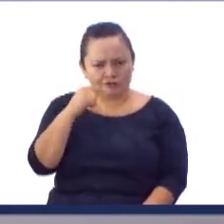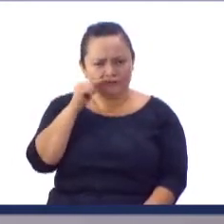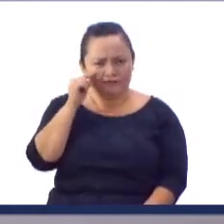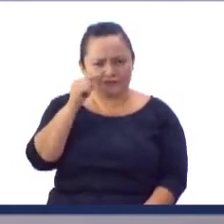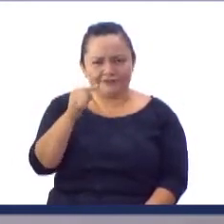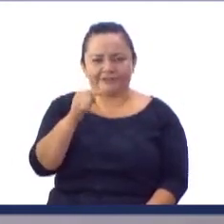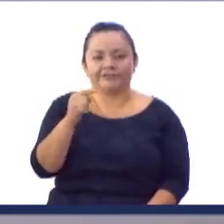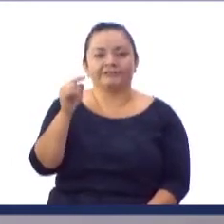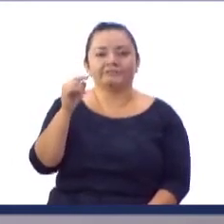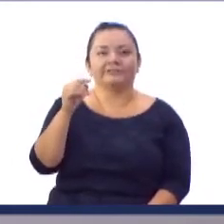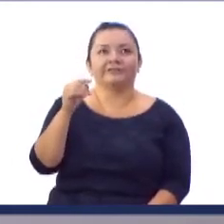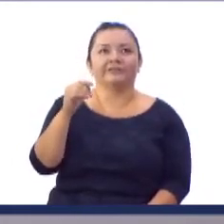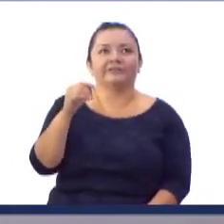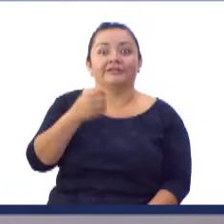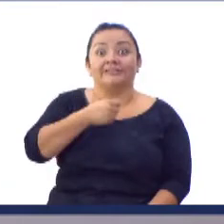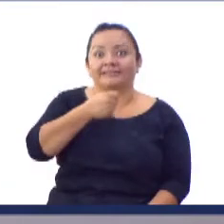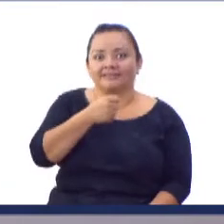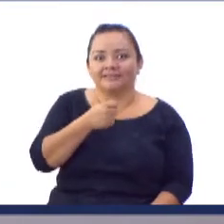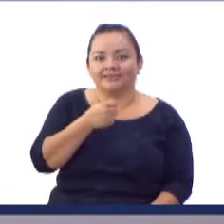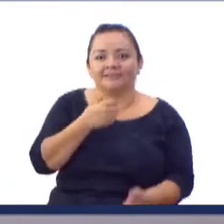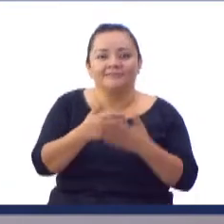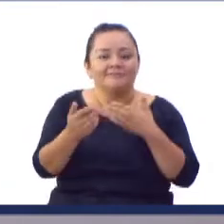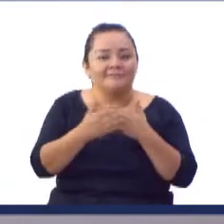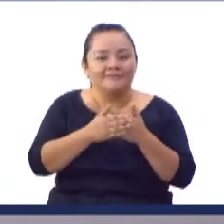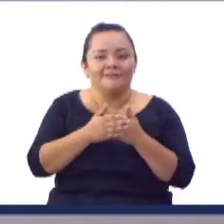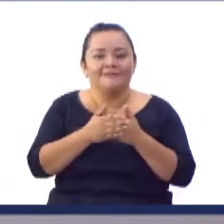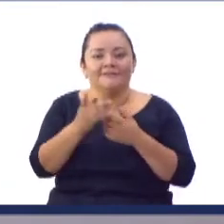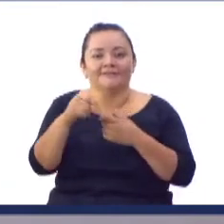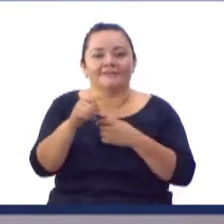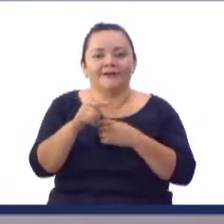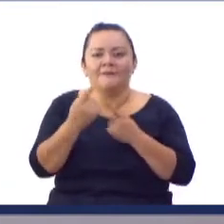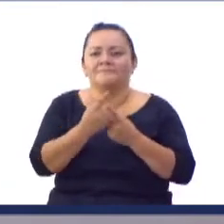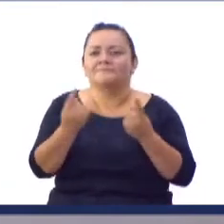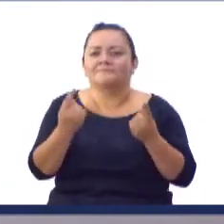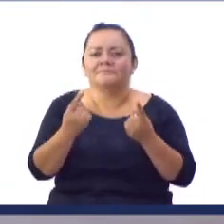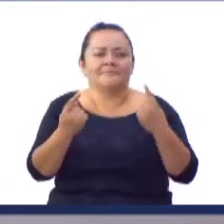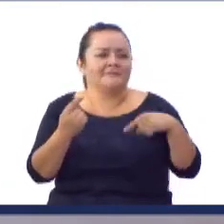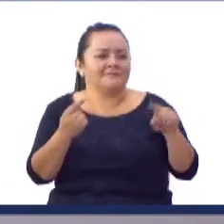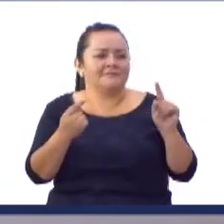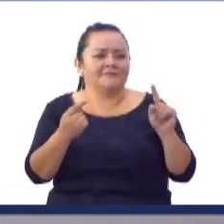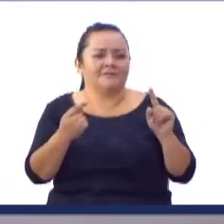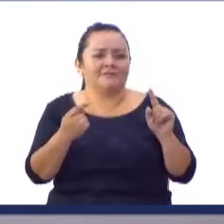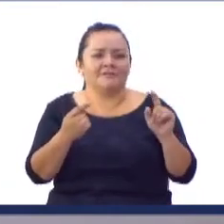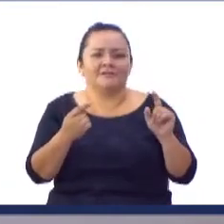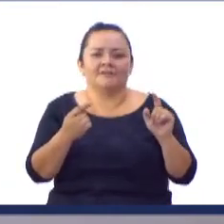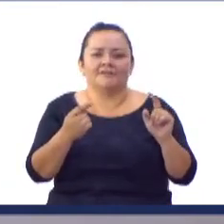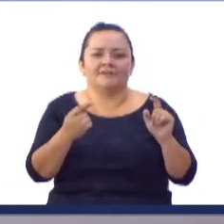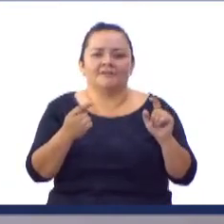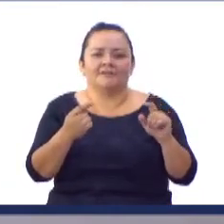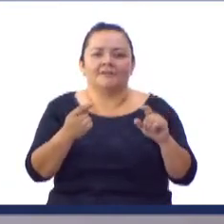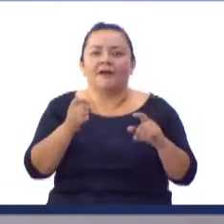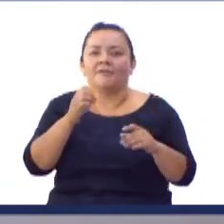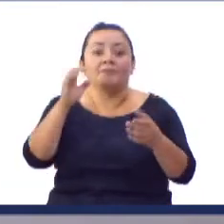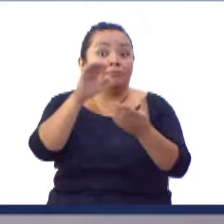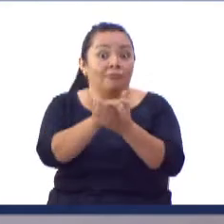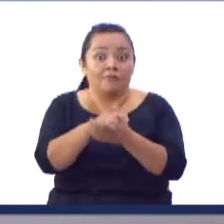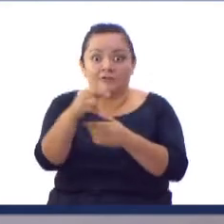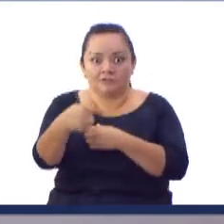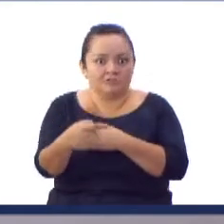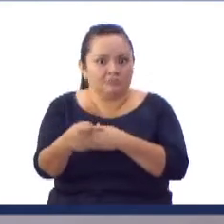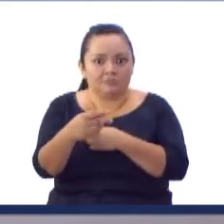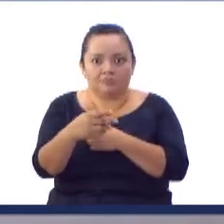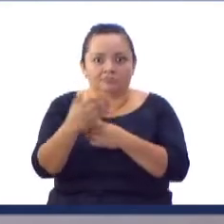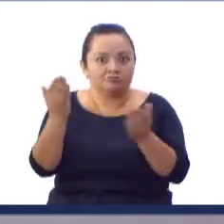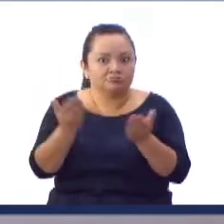viendo las noticias que a pesar de lo que se ha dicho hay gente que sigue teniendo viñetas de 15 años bodas y todo lo